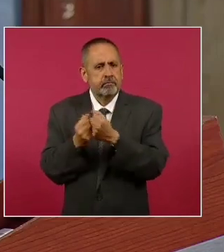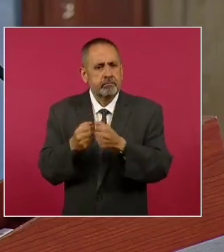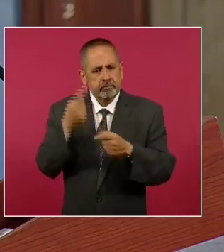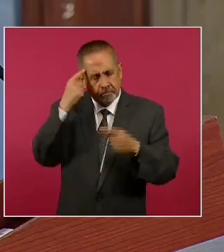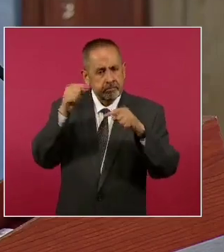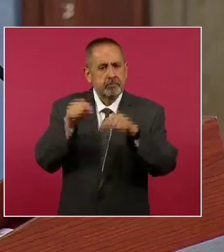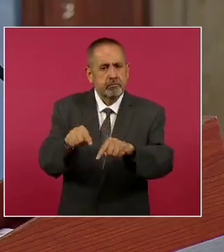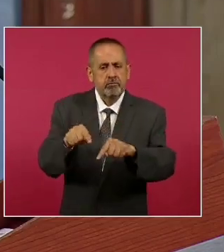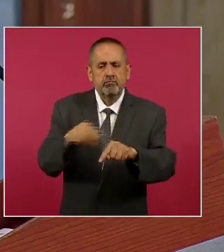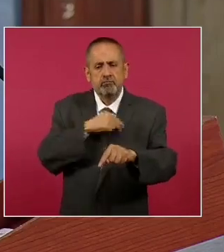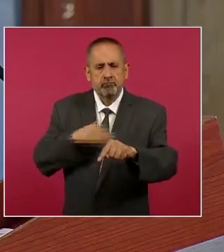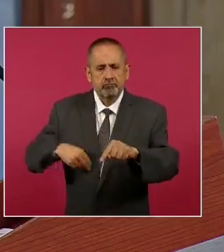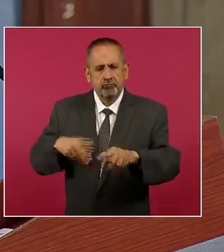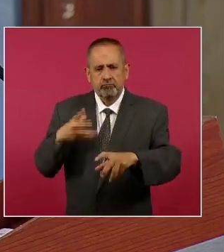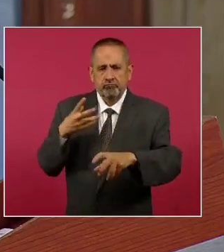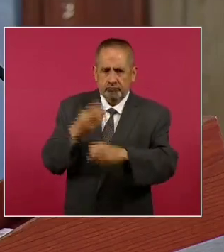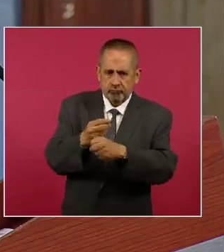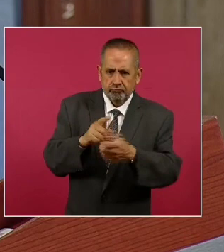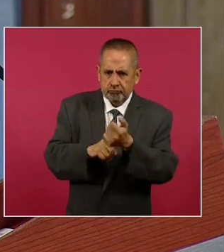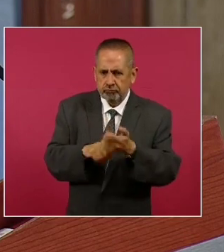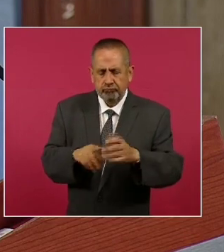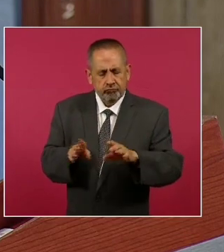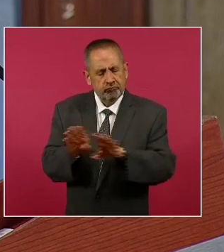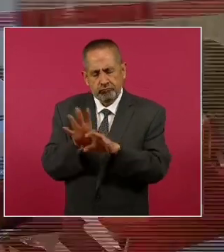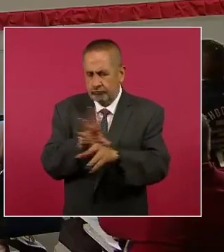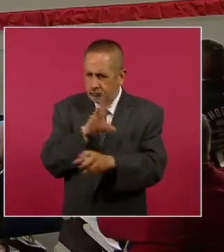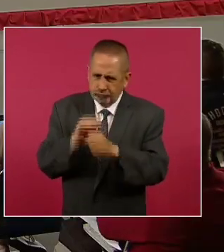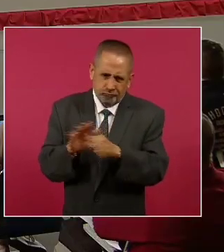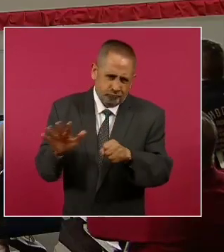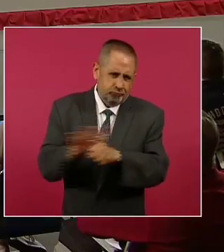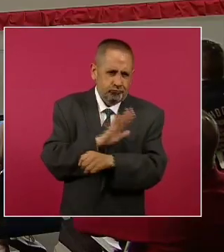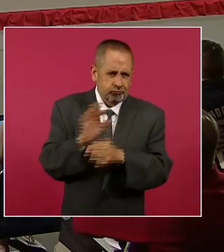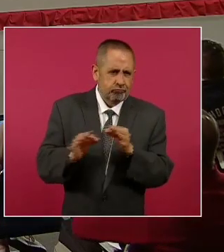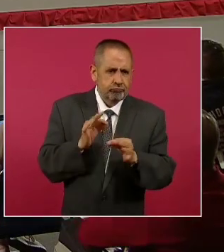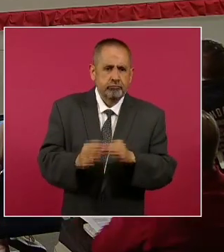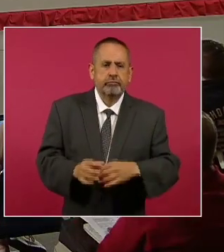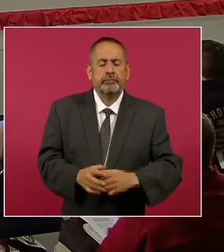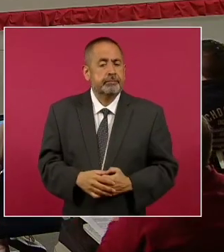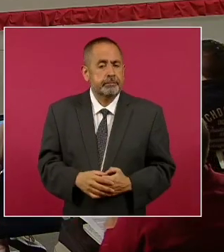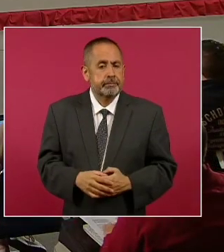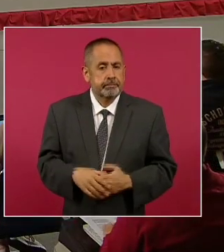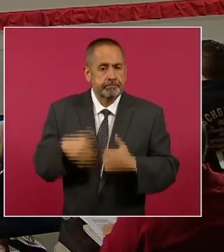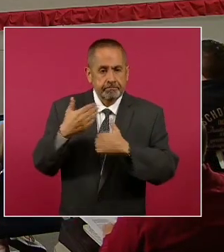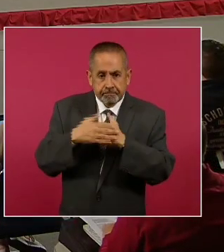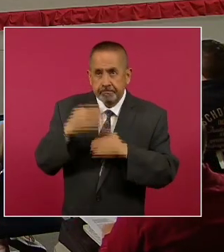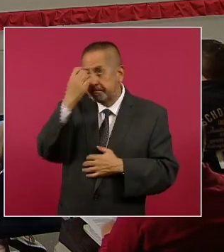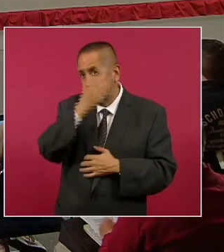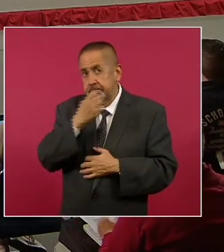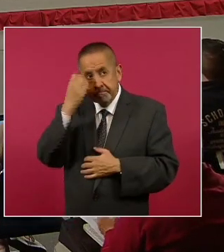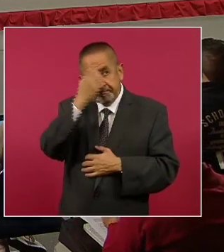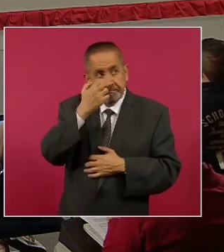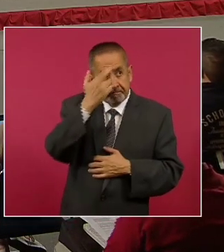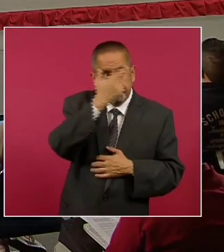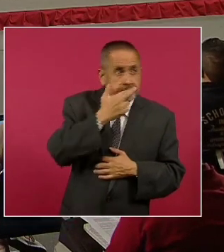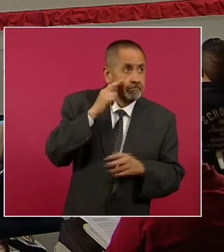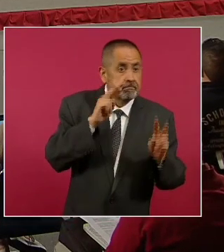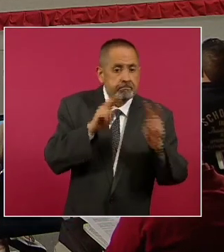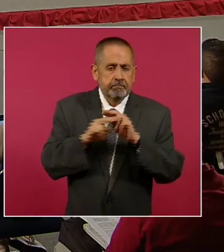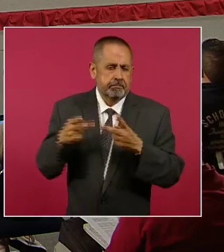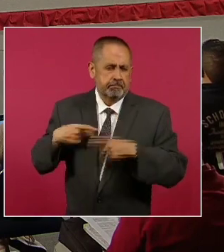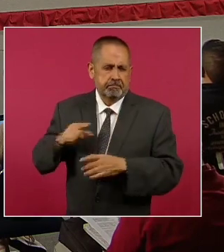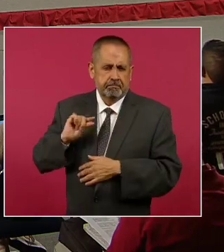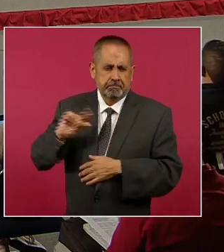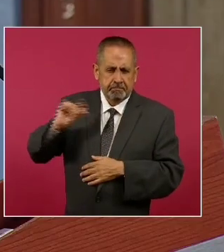el municipio, en la red de abastecimiento de agua. Se harán inspecciones a cargo del personal técnico